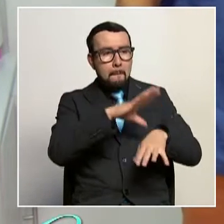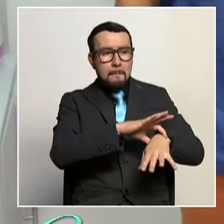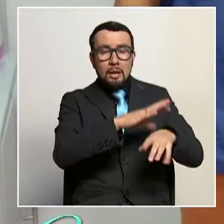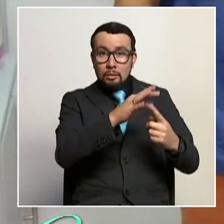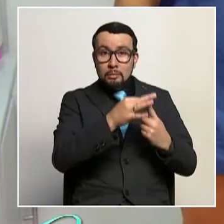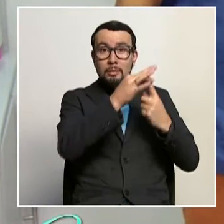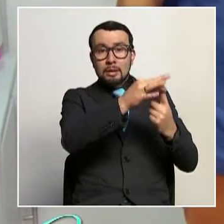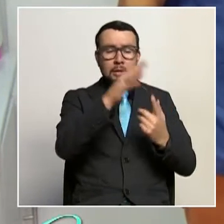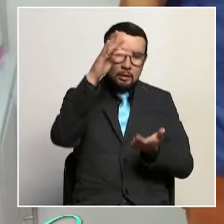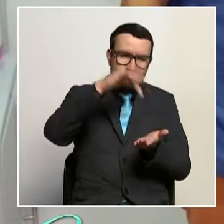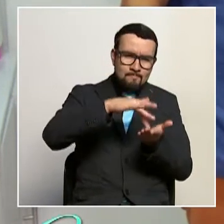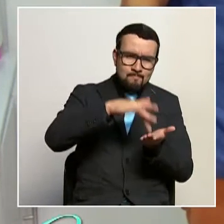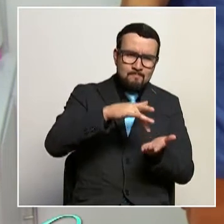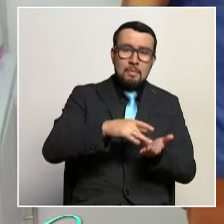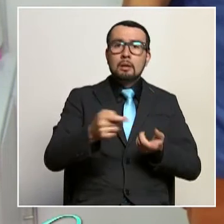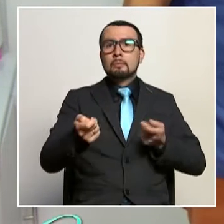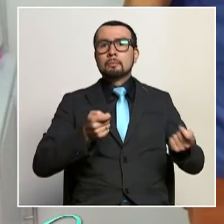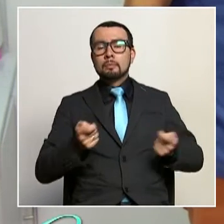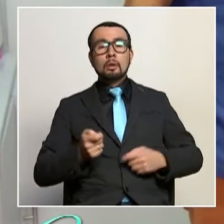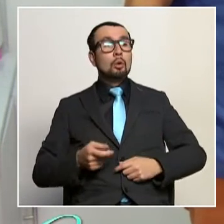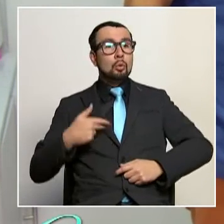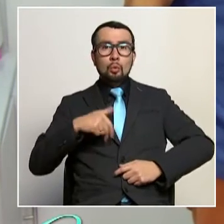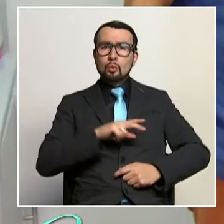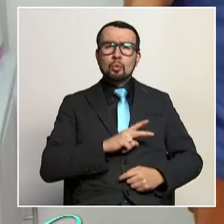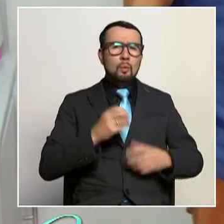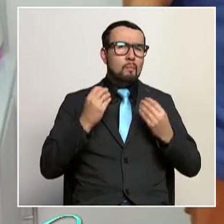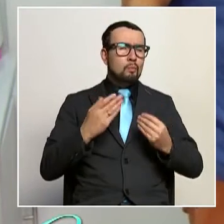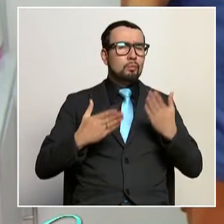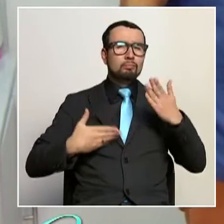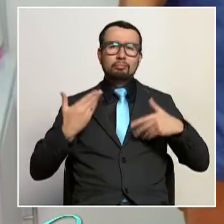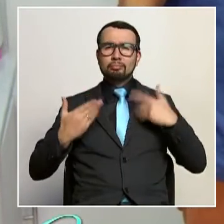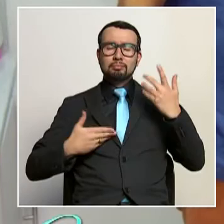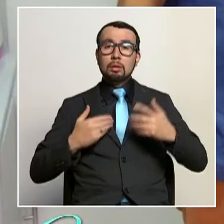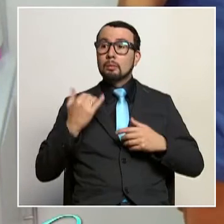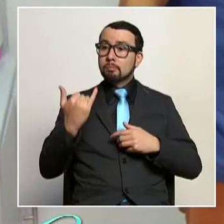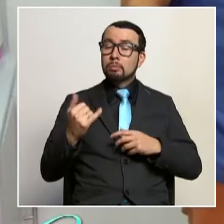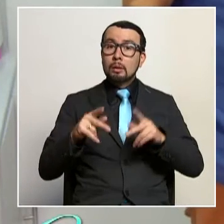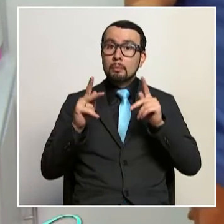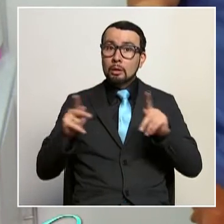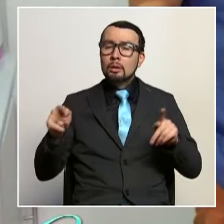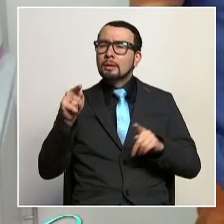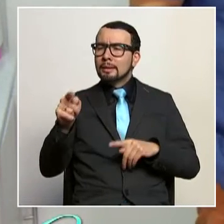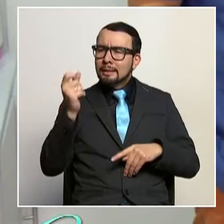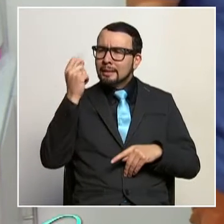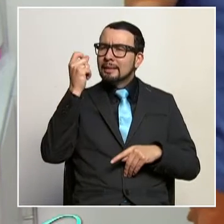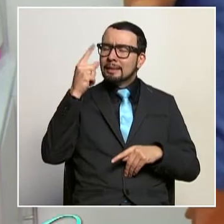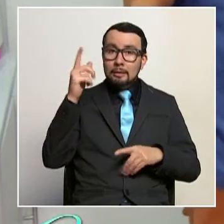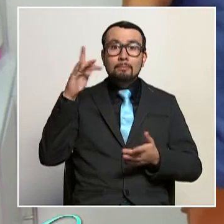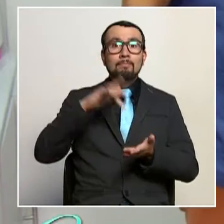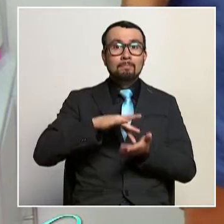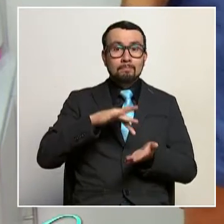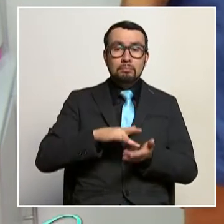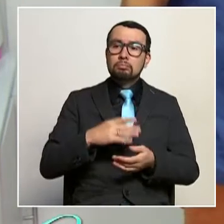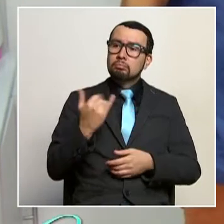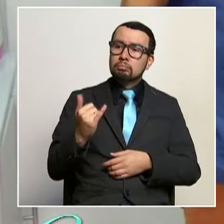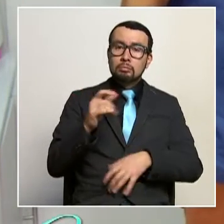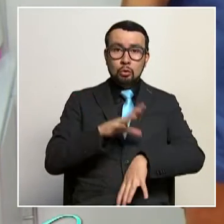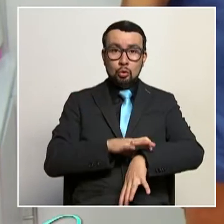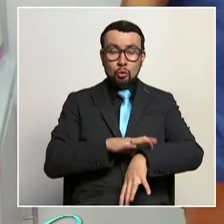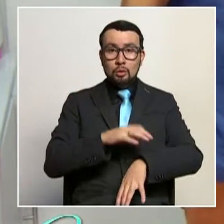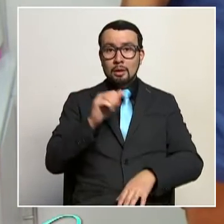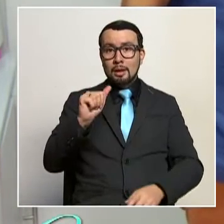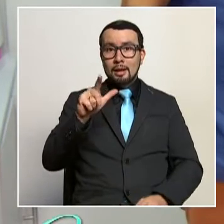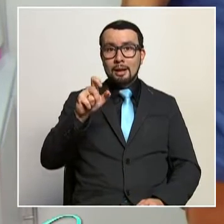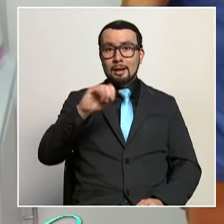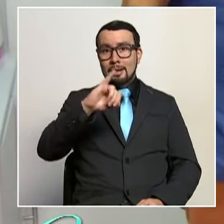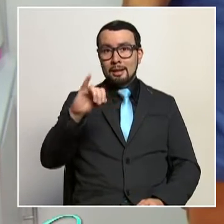médicas. Y para nosotros ha sido mucha alegría que la gente hubiera entendido lo que el doctor Alejandro Mejía nos